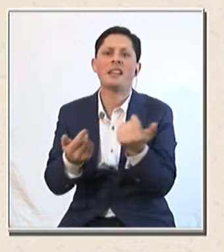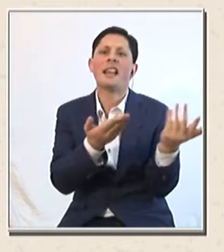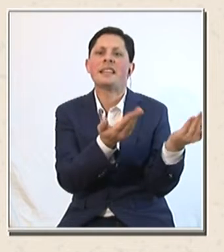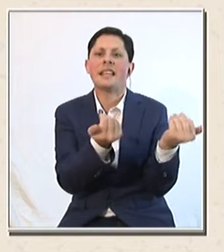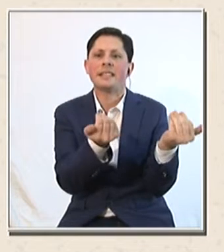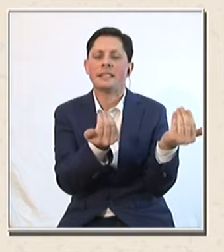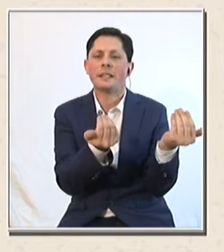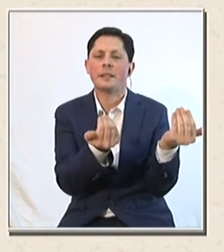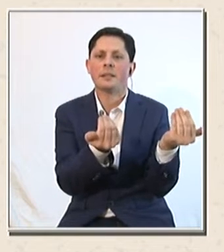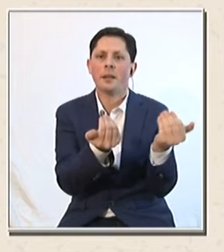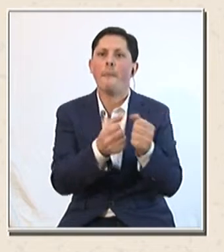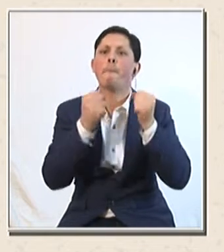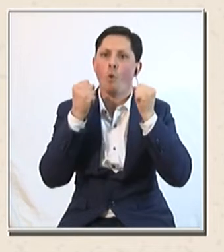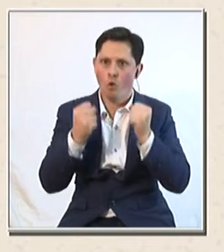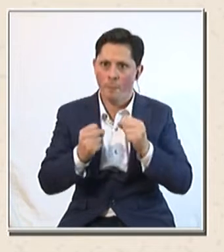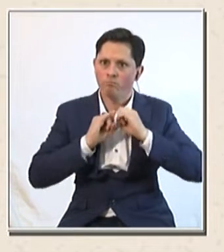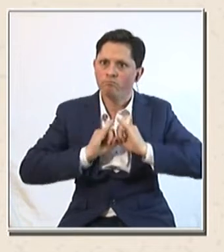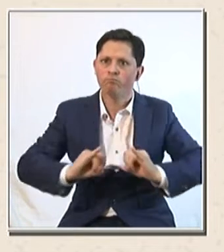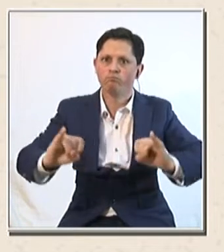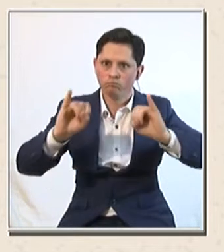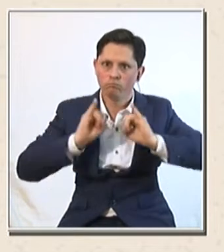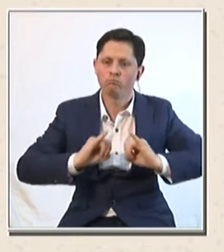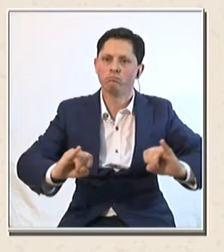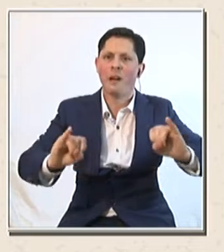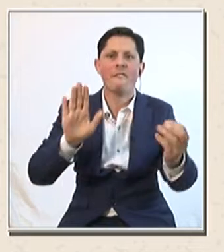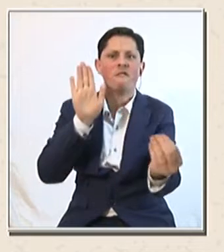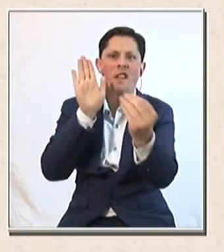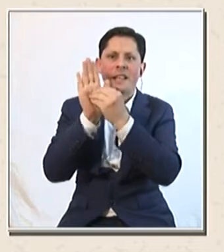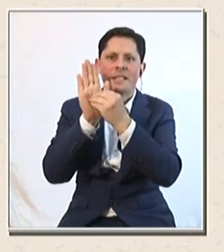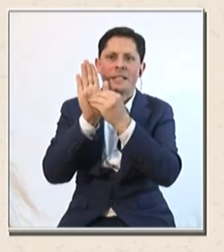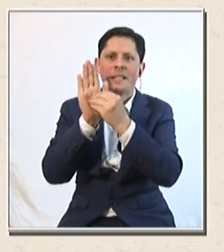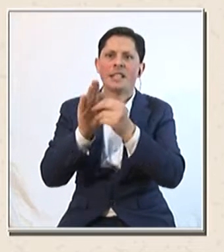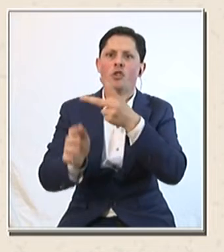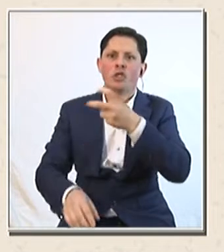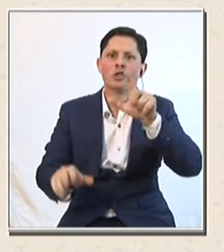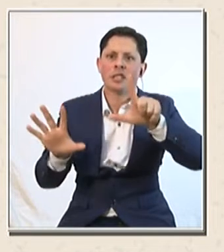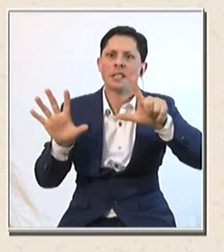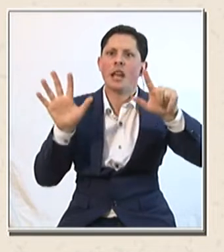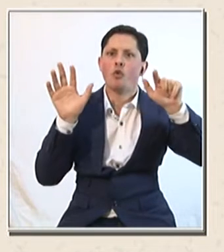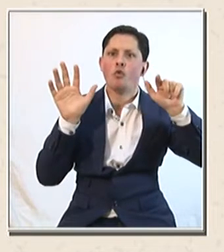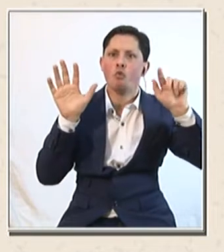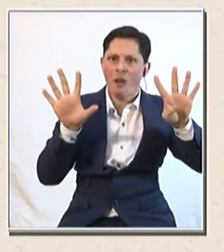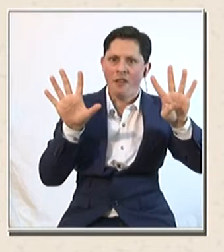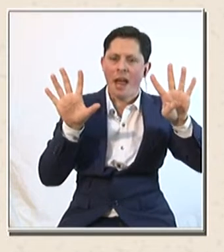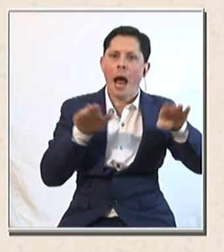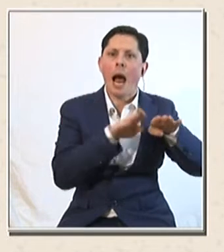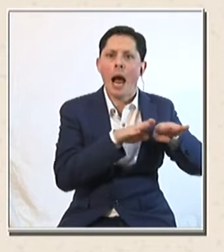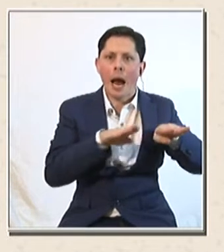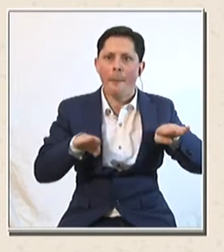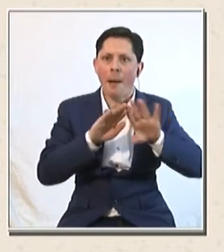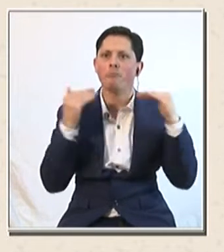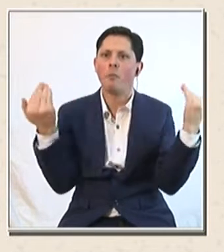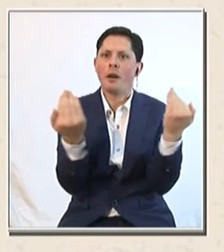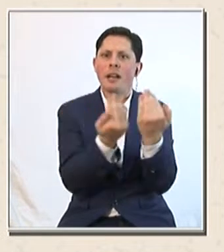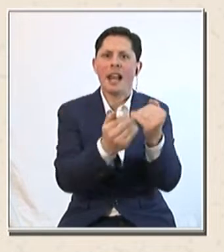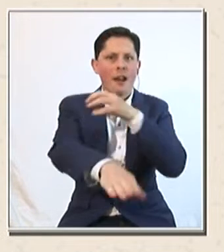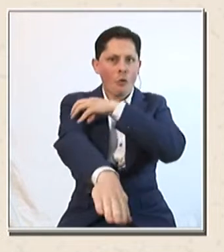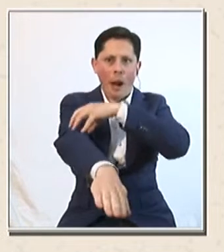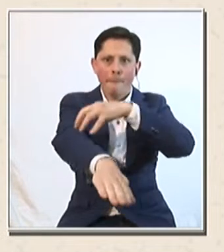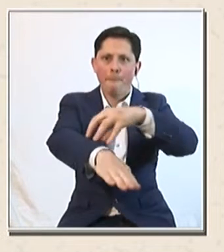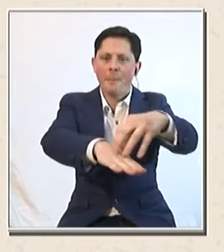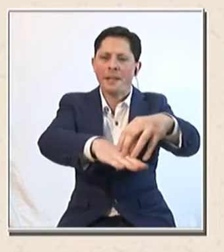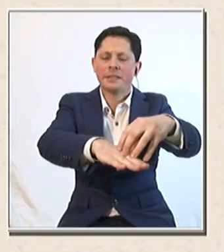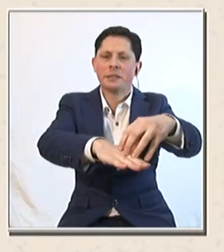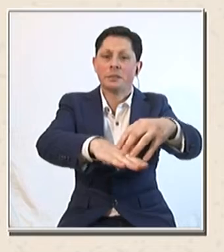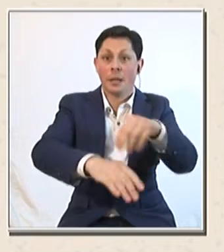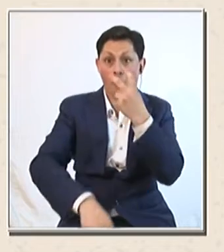necesite, podemos informar que mantenemos hasta la fecha 279 camas habilitadas y disponibles a lo largo del país,